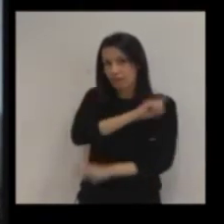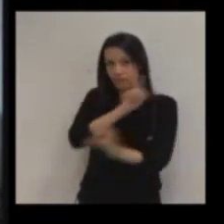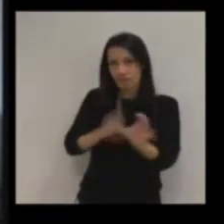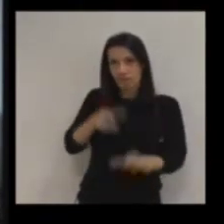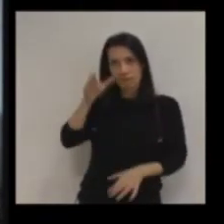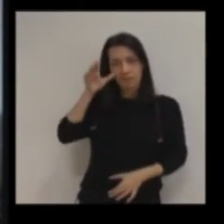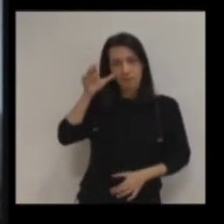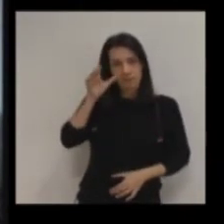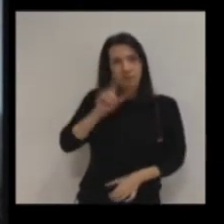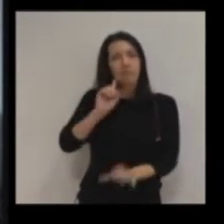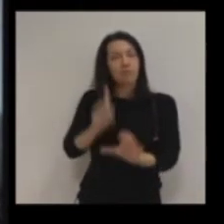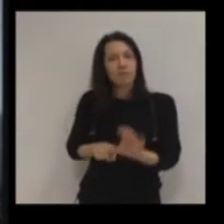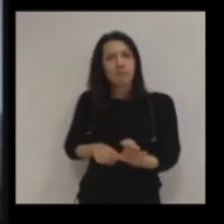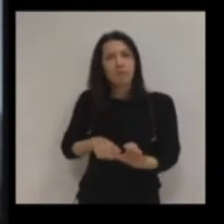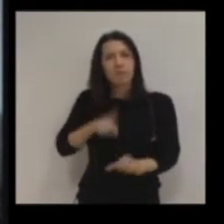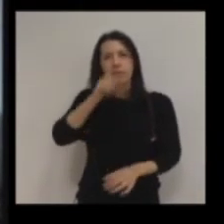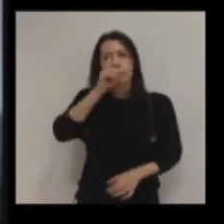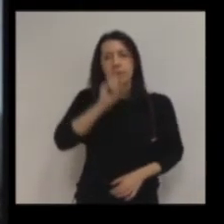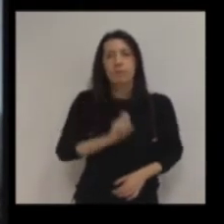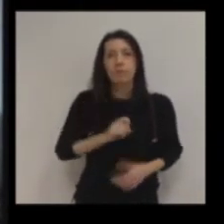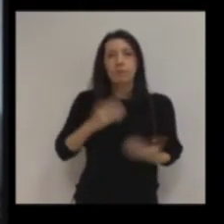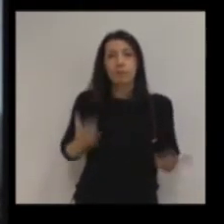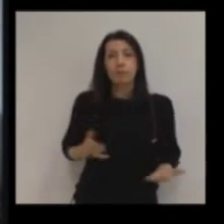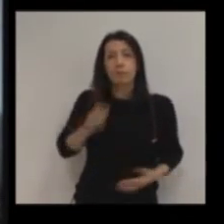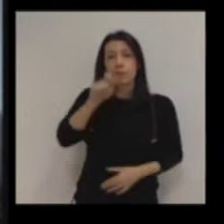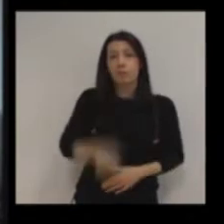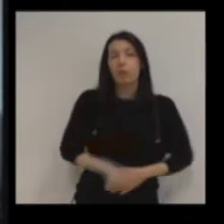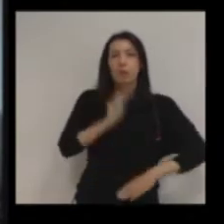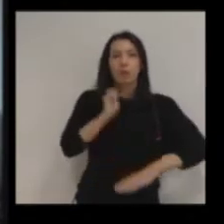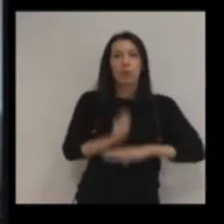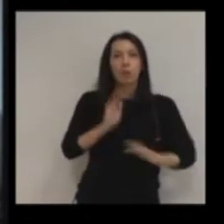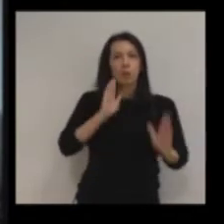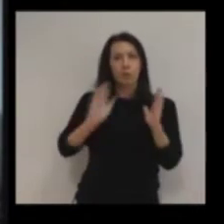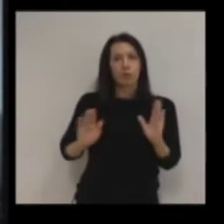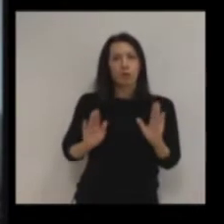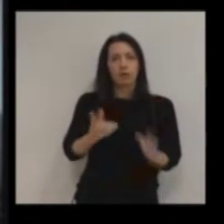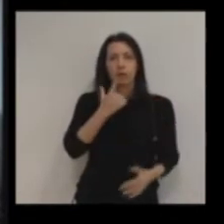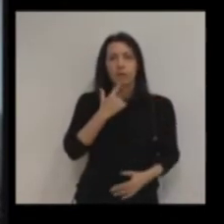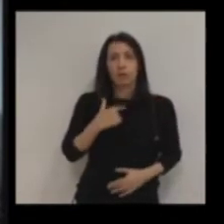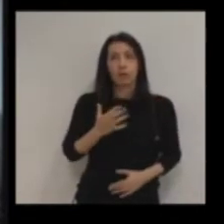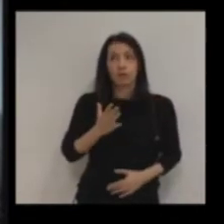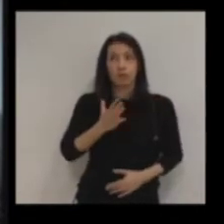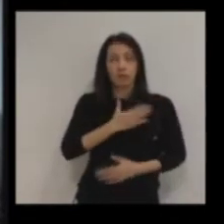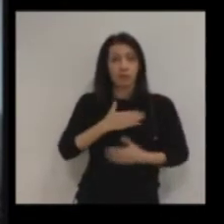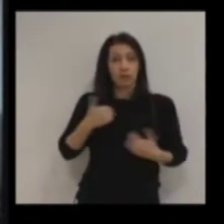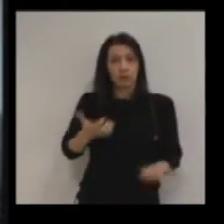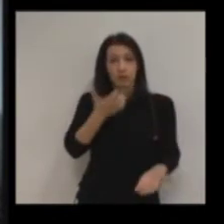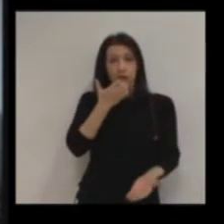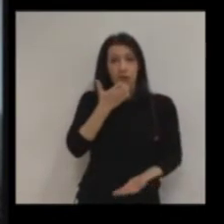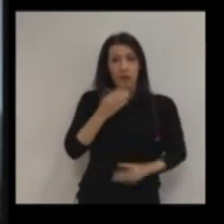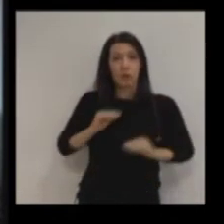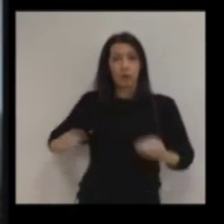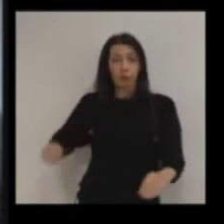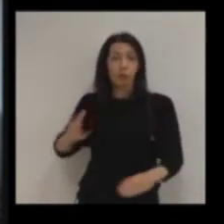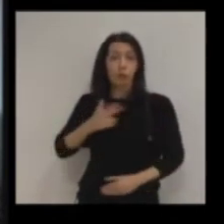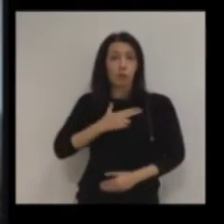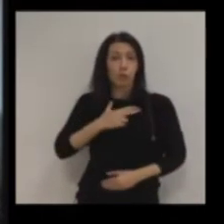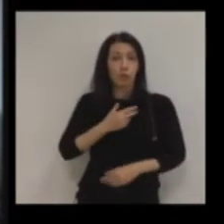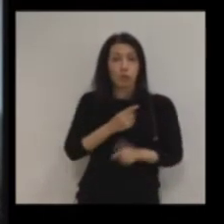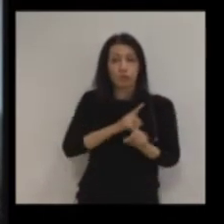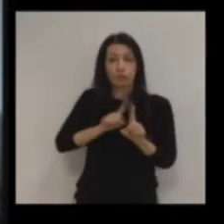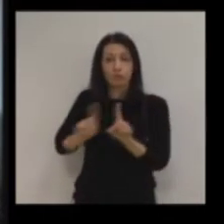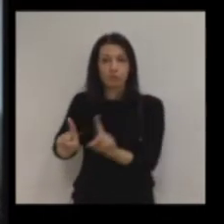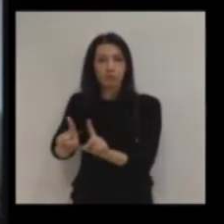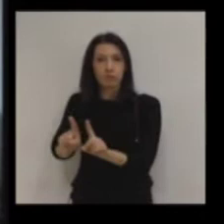asistente, que simplemente pues el juez en un momento dado me dijo: acércate si quieres a tu abogado, y en ese